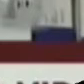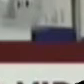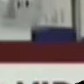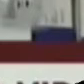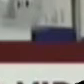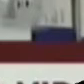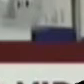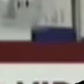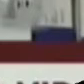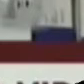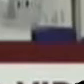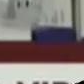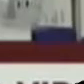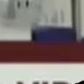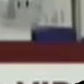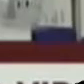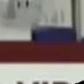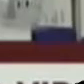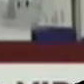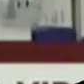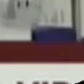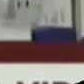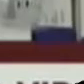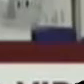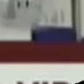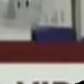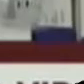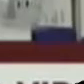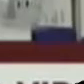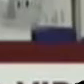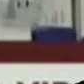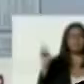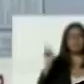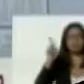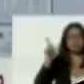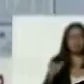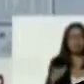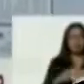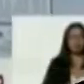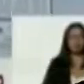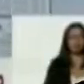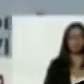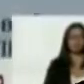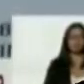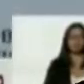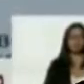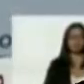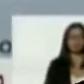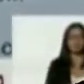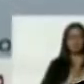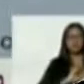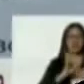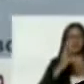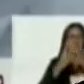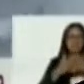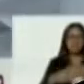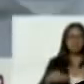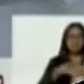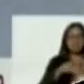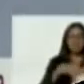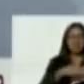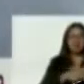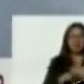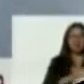la parcialidad de este camino, que no sabemos cuánto tiempo más tiene por delante, pero qué destacarías tú sobre lo que